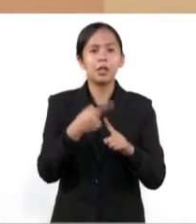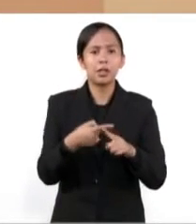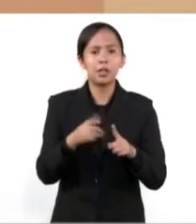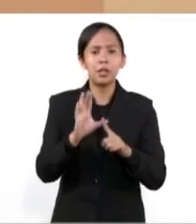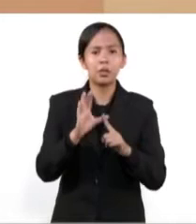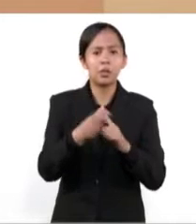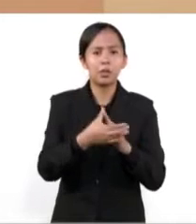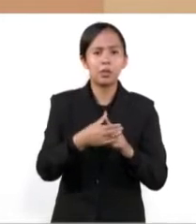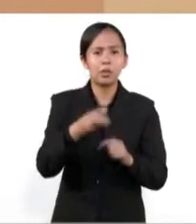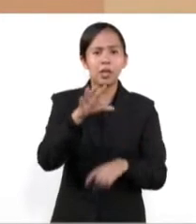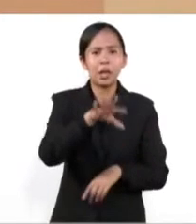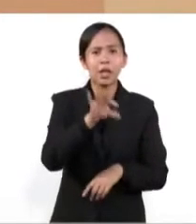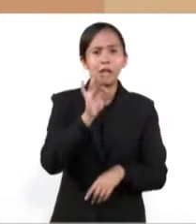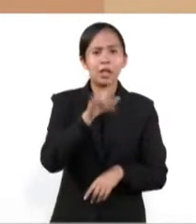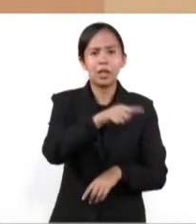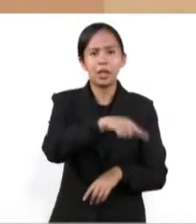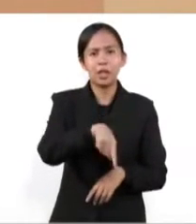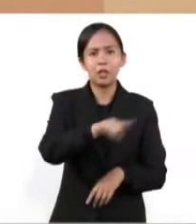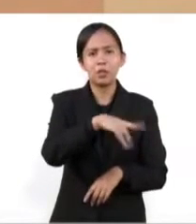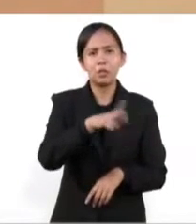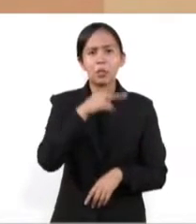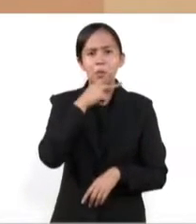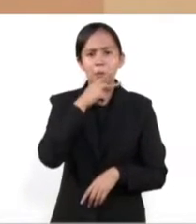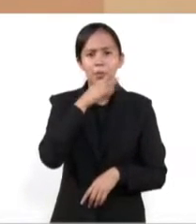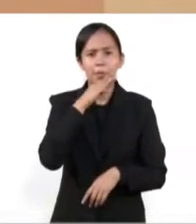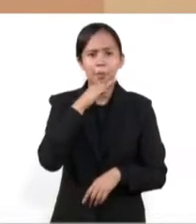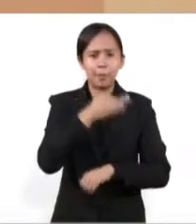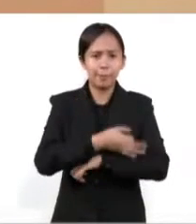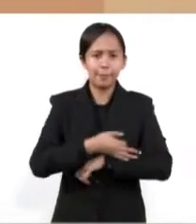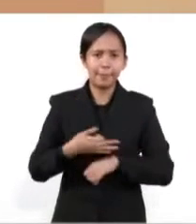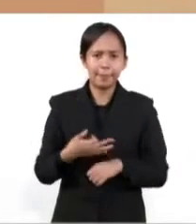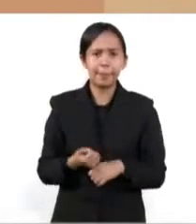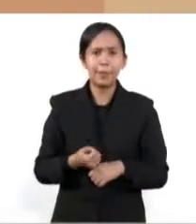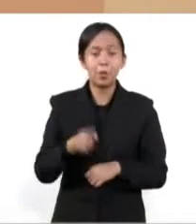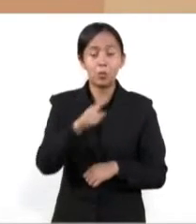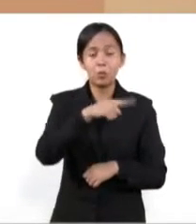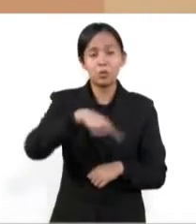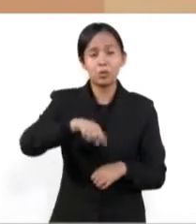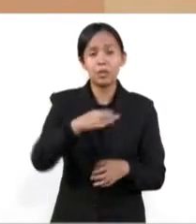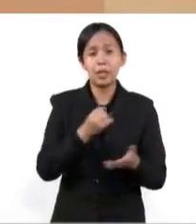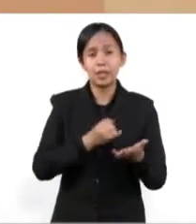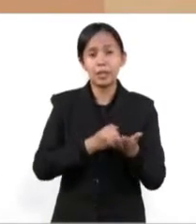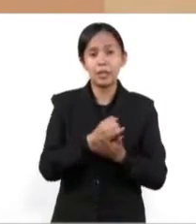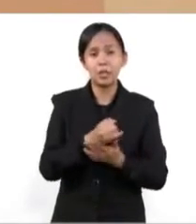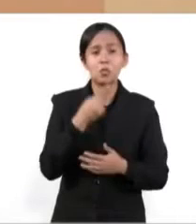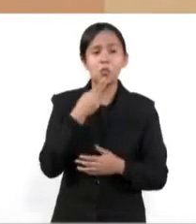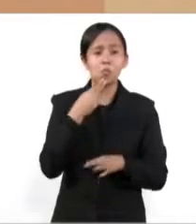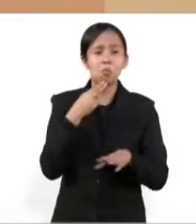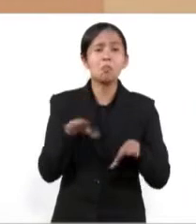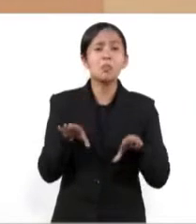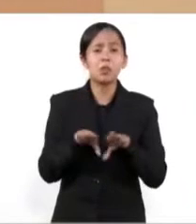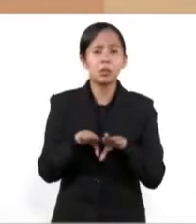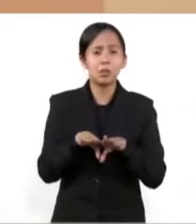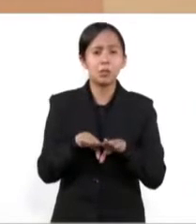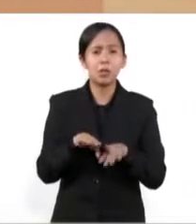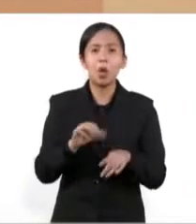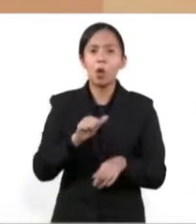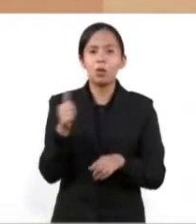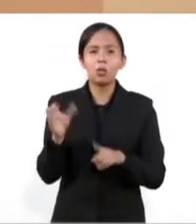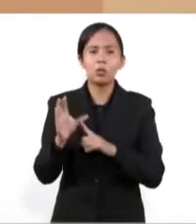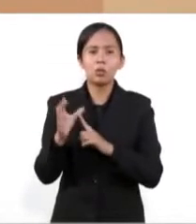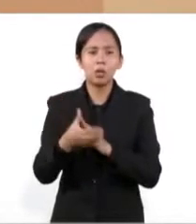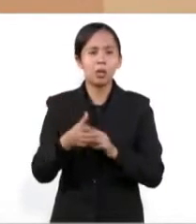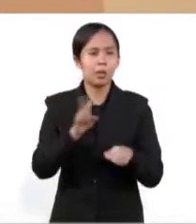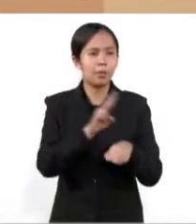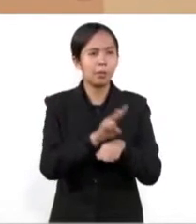es elegida por los padres y madres de familia. Y ustedes deciden cómo se utiliza y hay otra comisión que